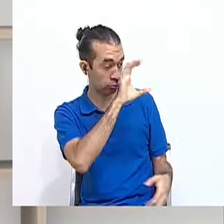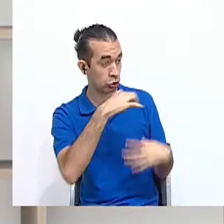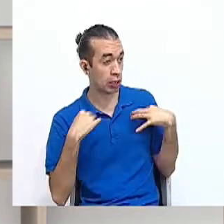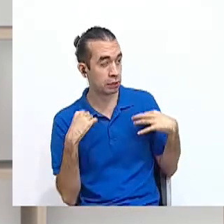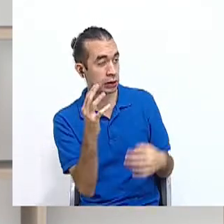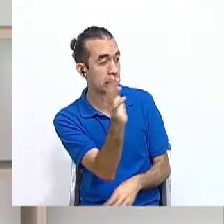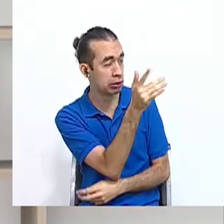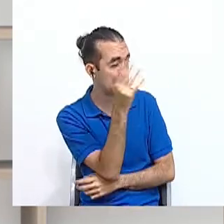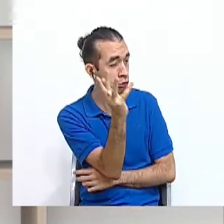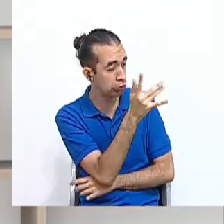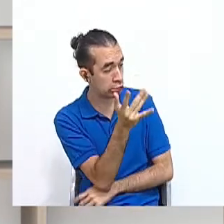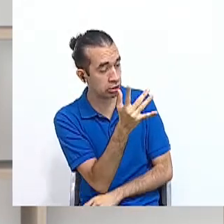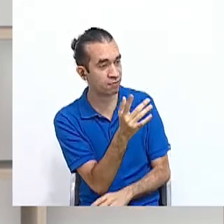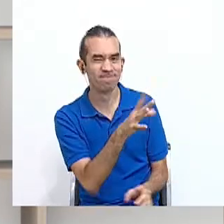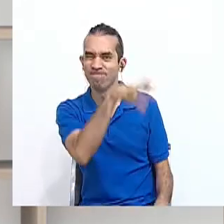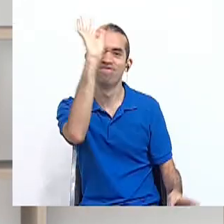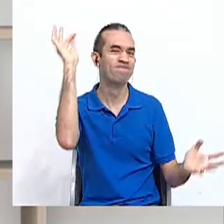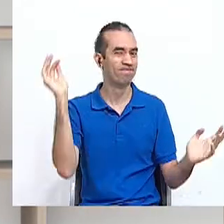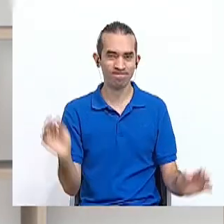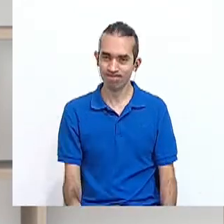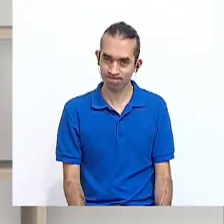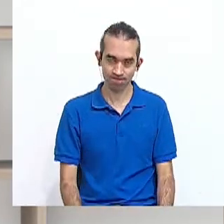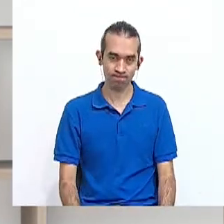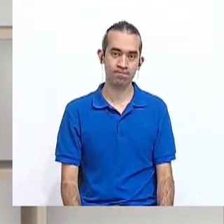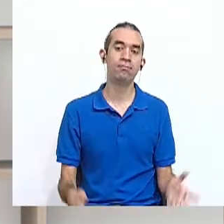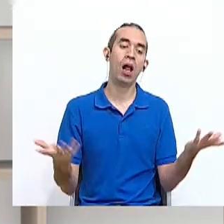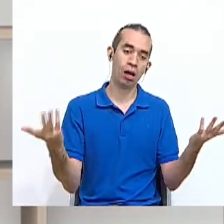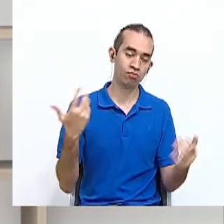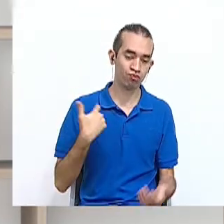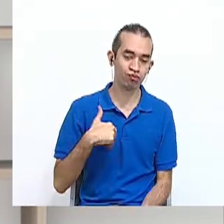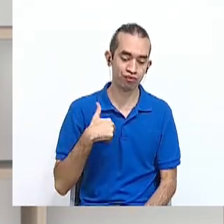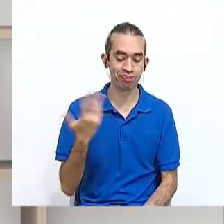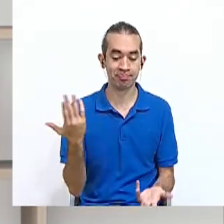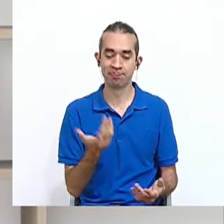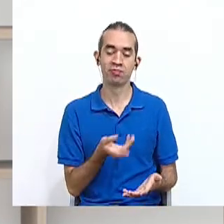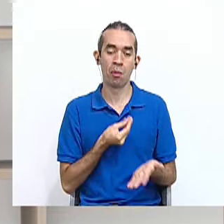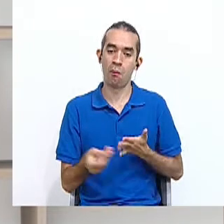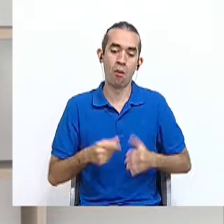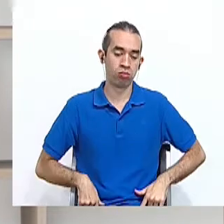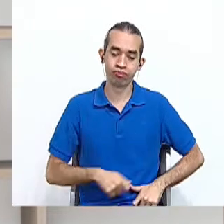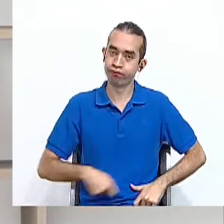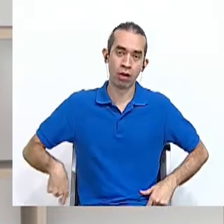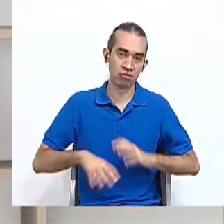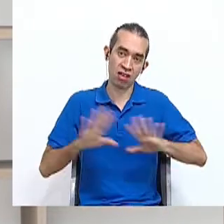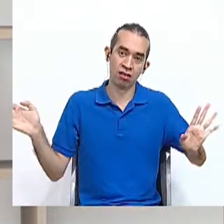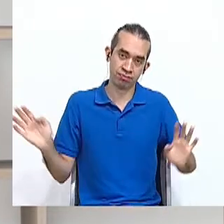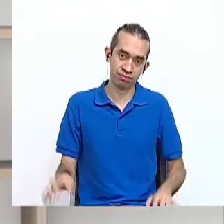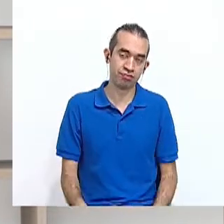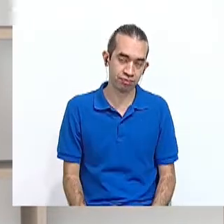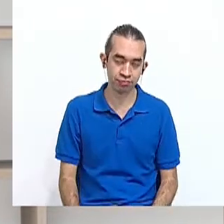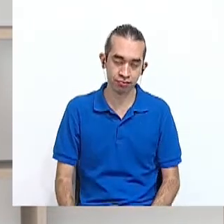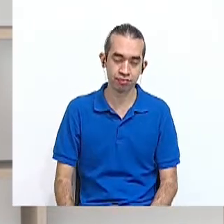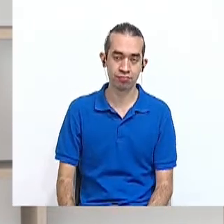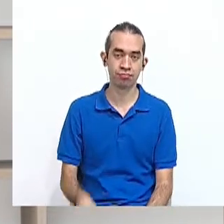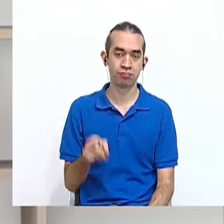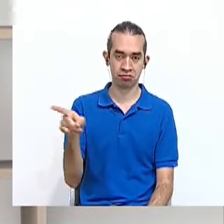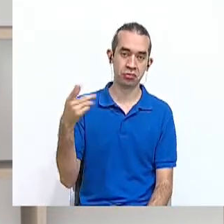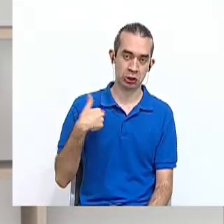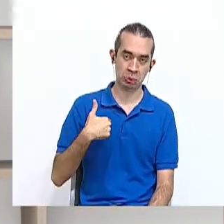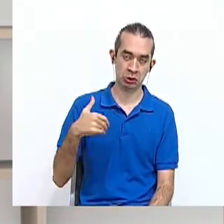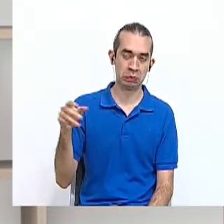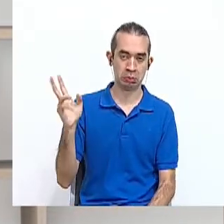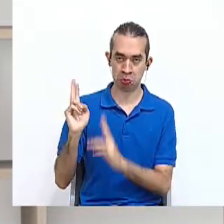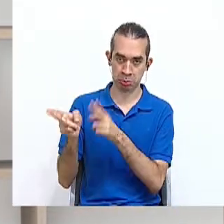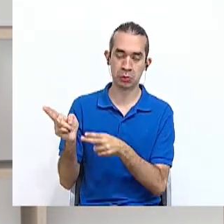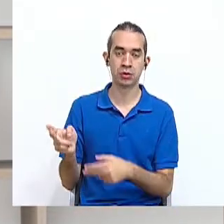buscaba. Por eso, este joven solo compró una correa. ¿Quién es este joven? Ricardo. ¿Cómo hicimos